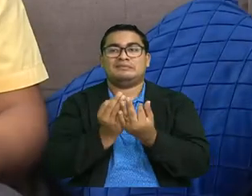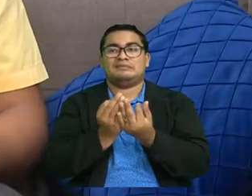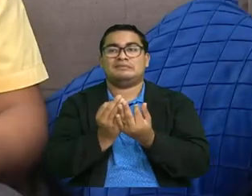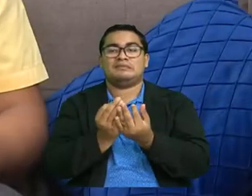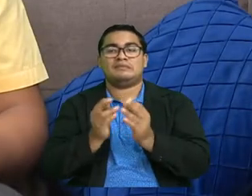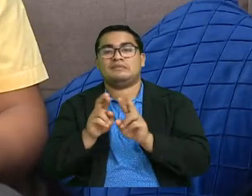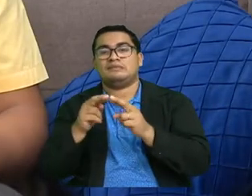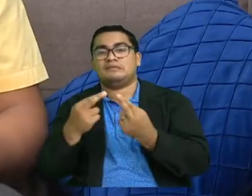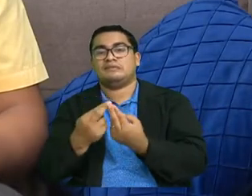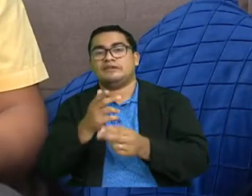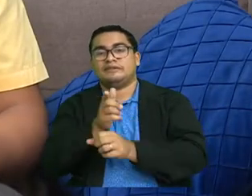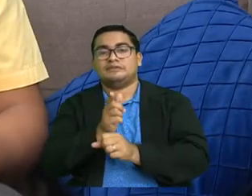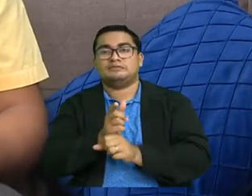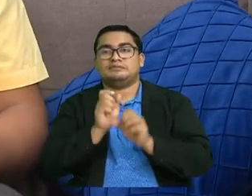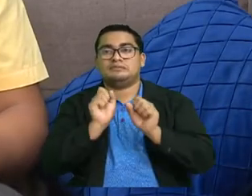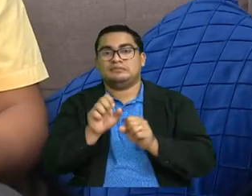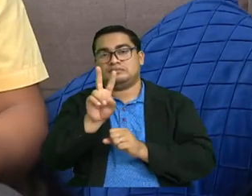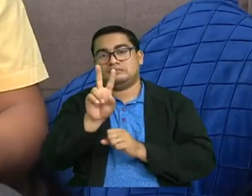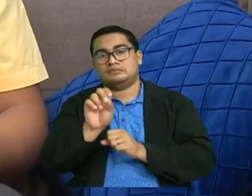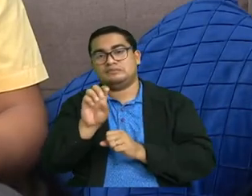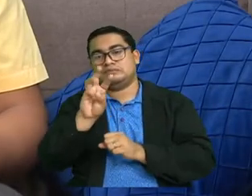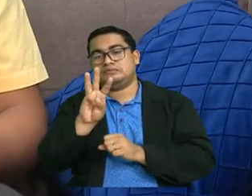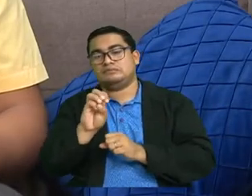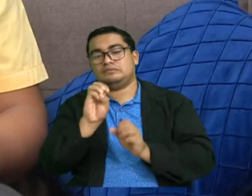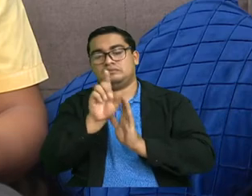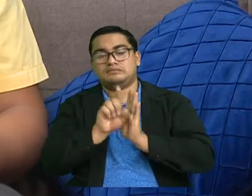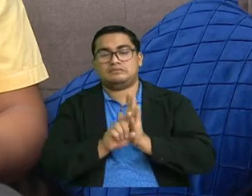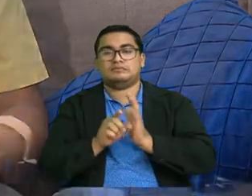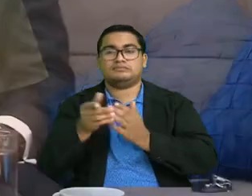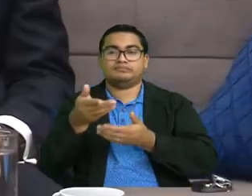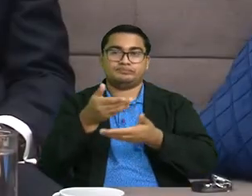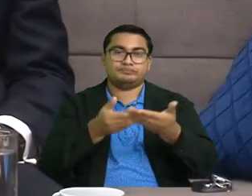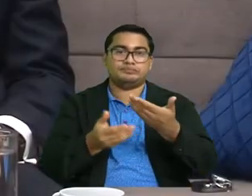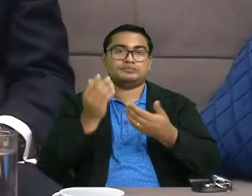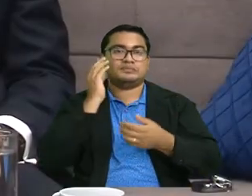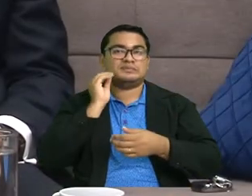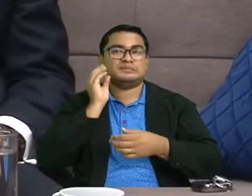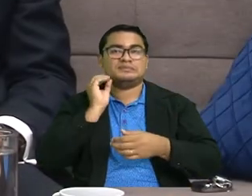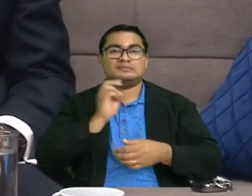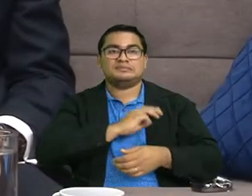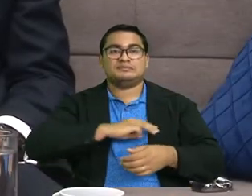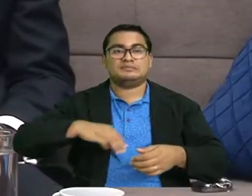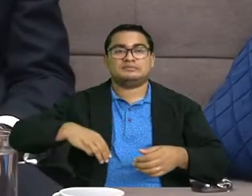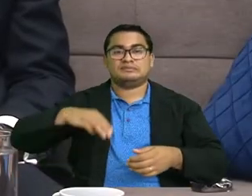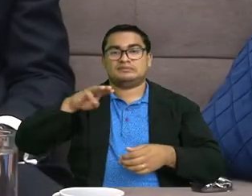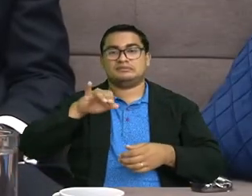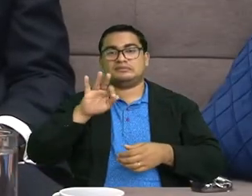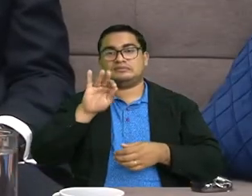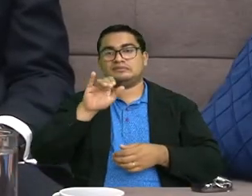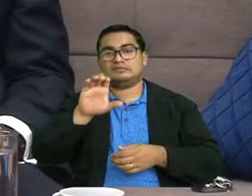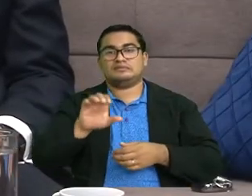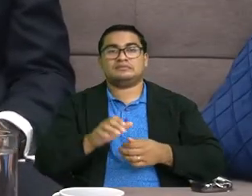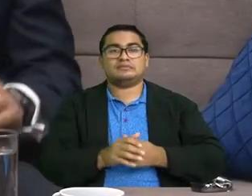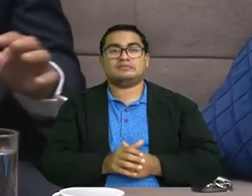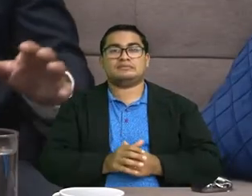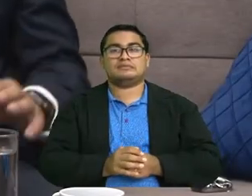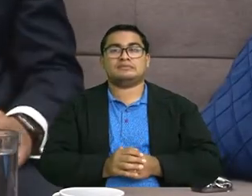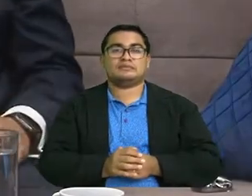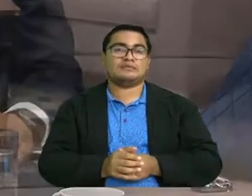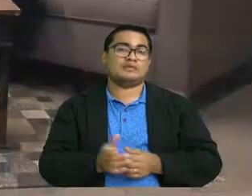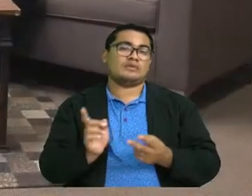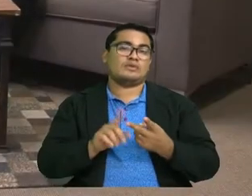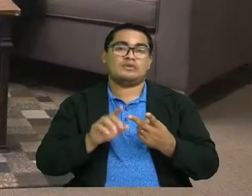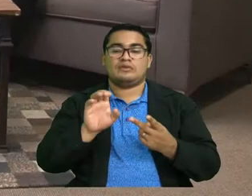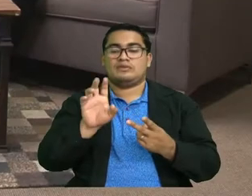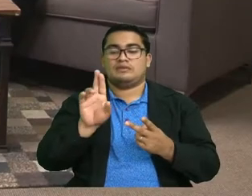en particular para tener unos 20-30 minutos de intercambio con el experto que desde el MIFIC ve esa parte en particular. O con Erasmo o